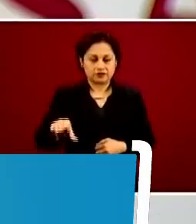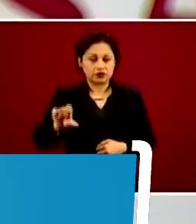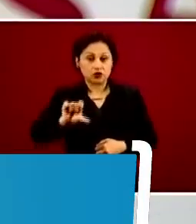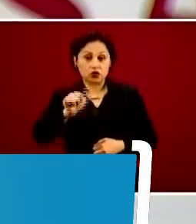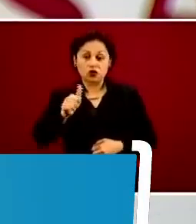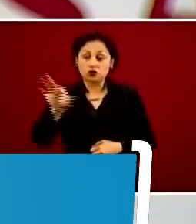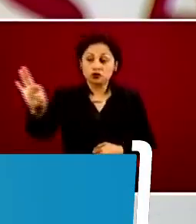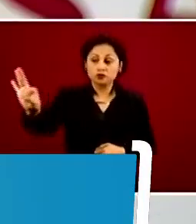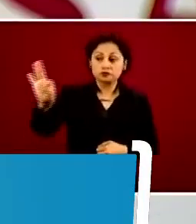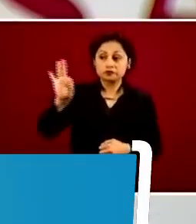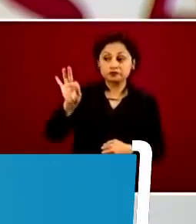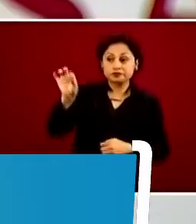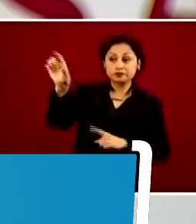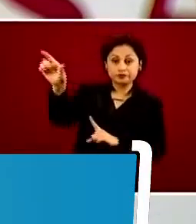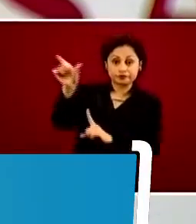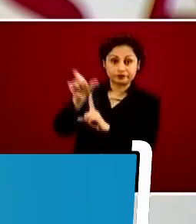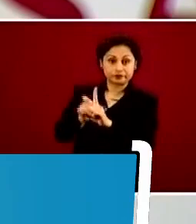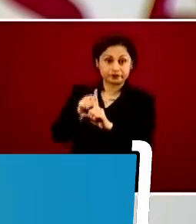conocidísima,